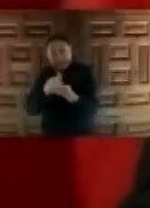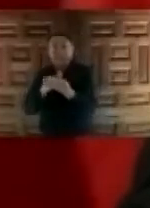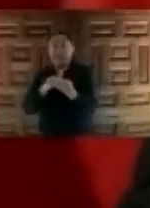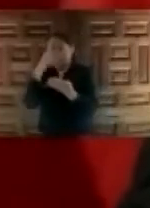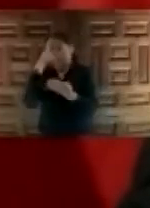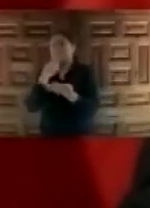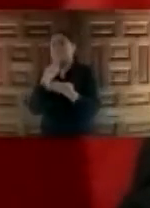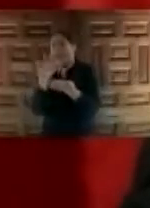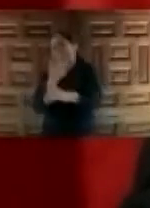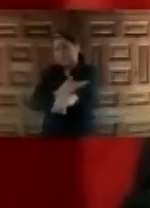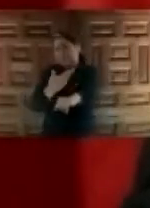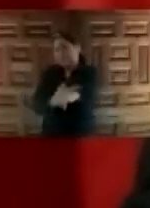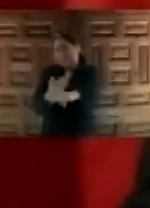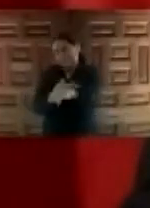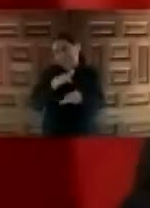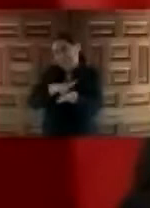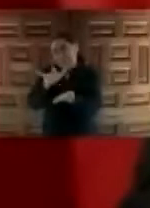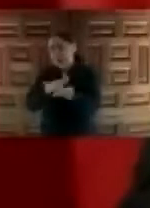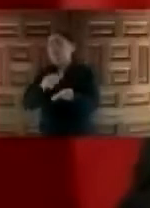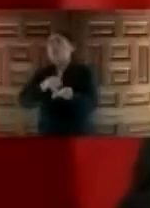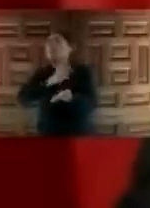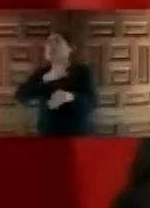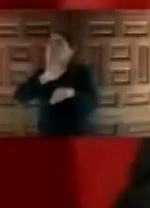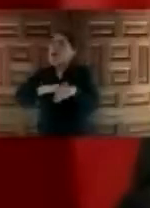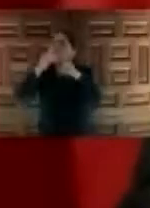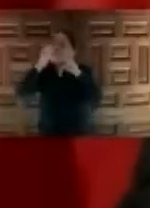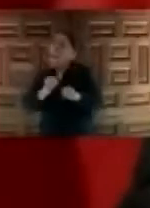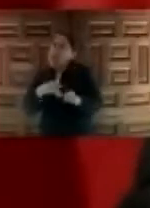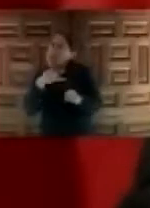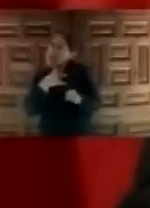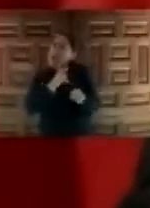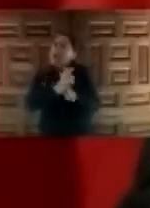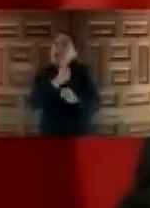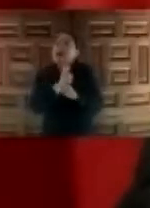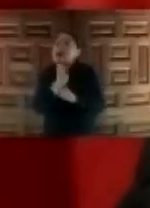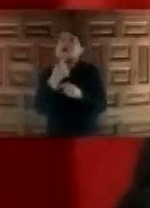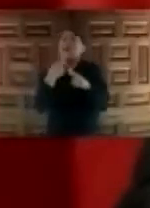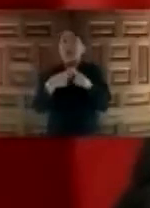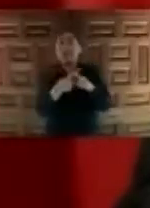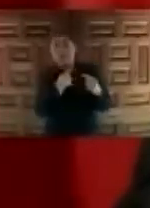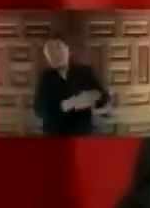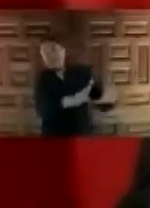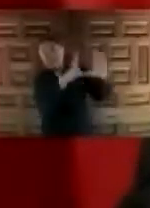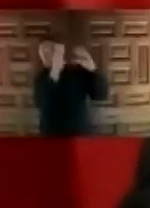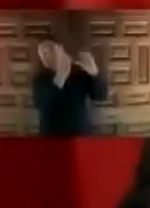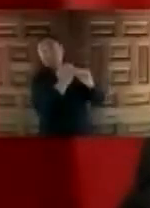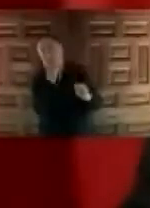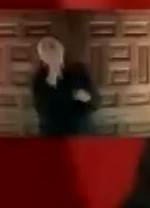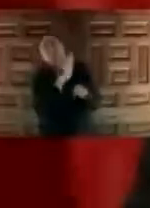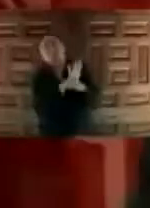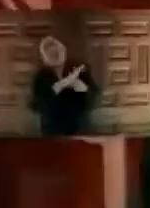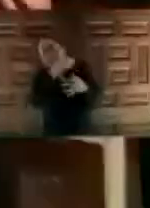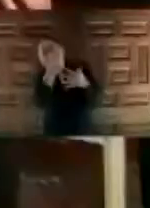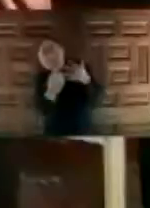etcétera, sino que permite conceptualizar más fácilmente para los que van a recibir la educación cuáles son esos criterios